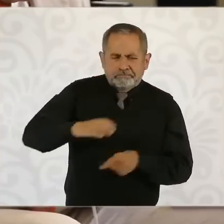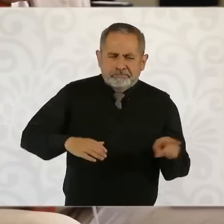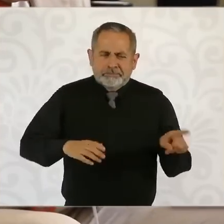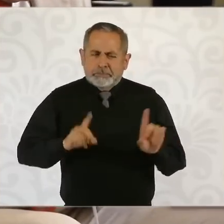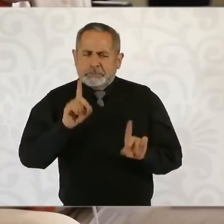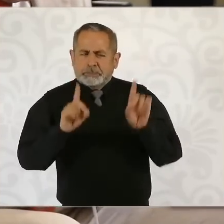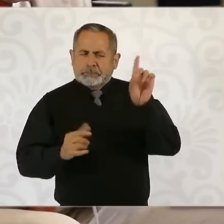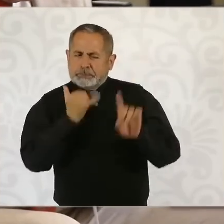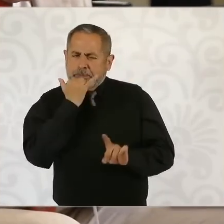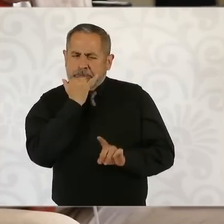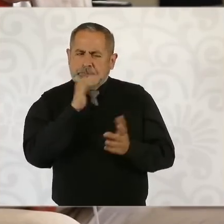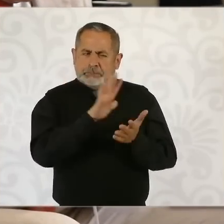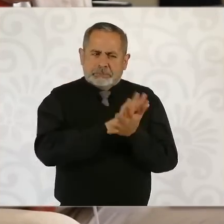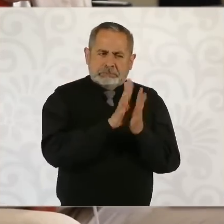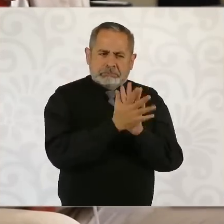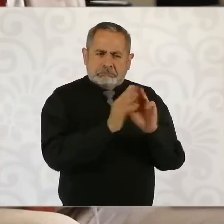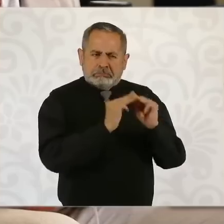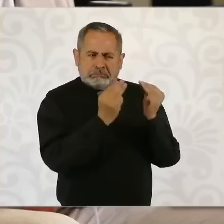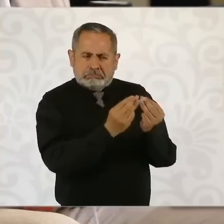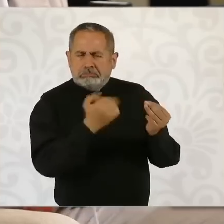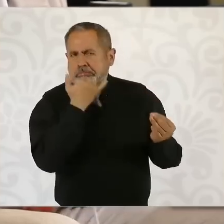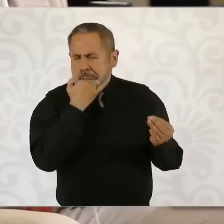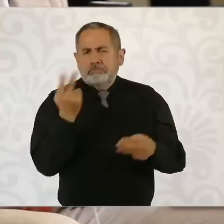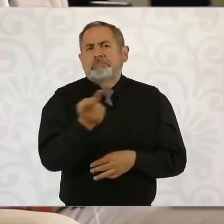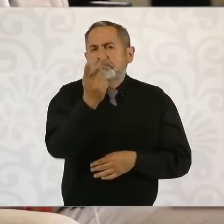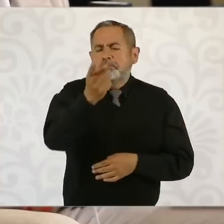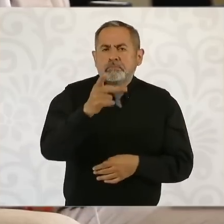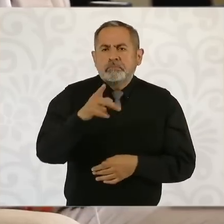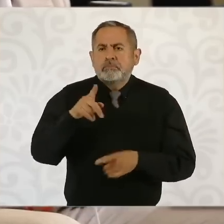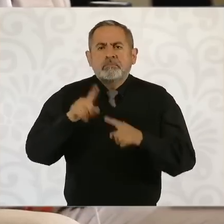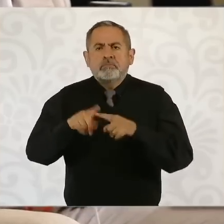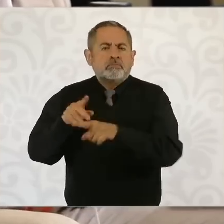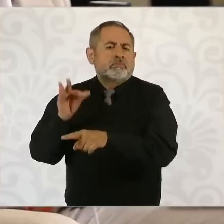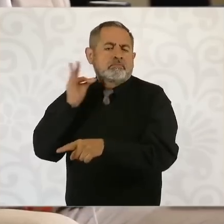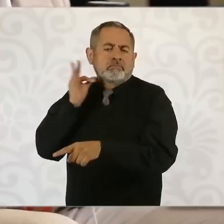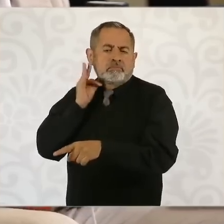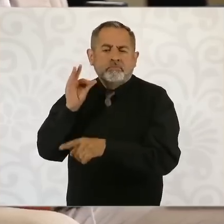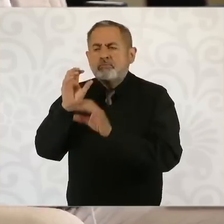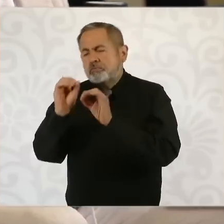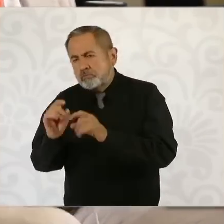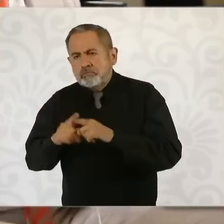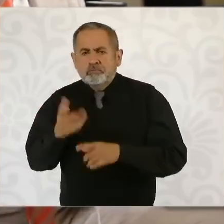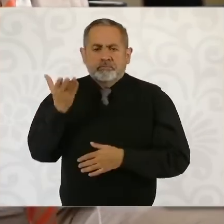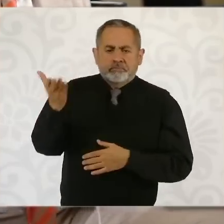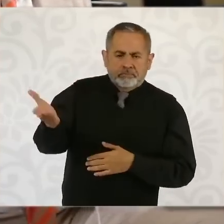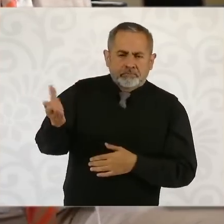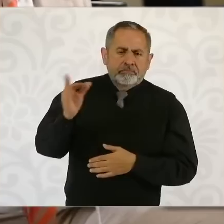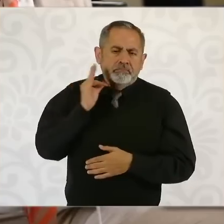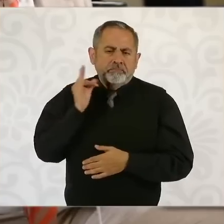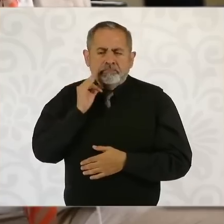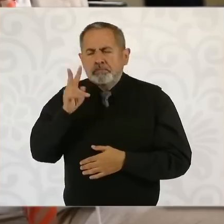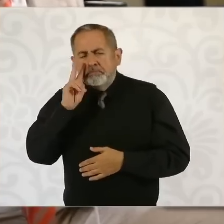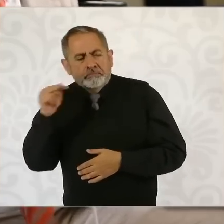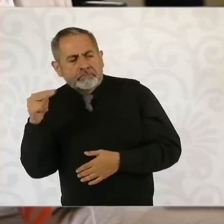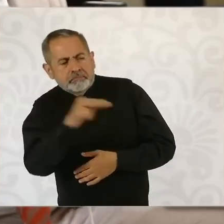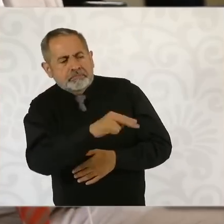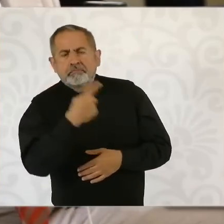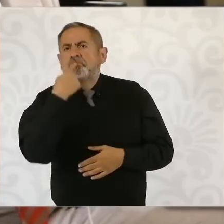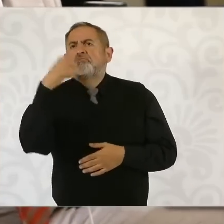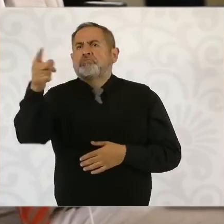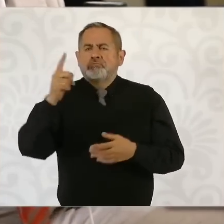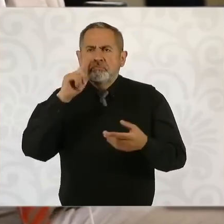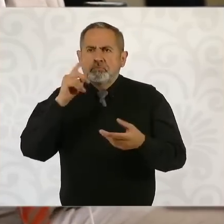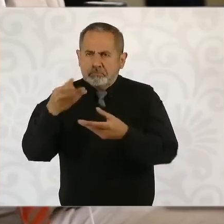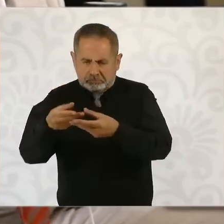proceso judicial, preguntarle si se ha corroborado desde la Fiscalía o si se pediría a la Fiscalía corroborar las denuncias o